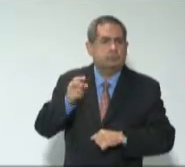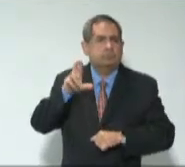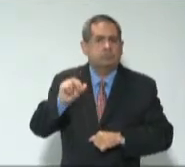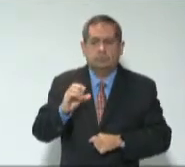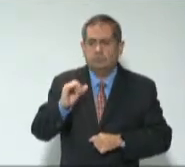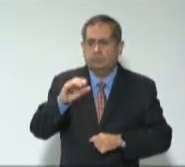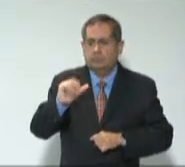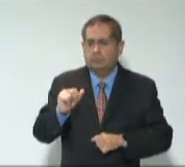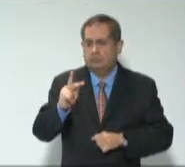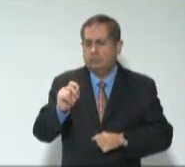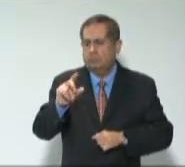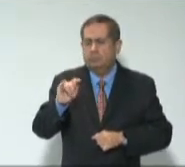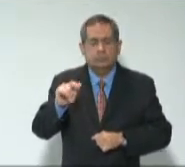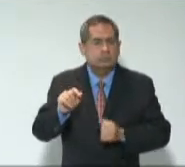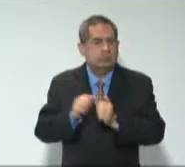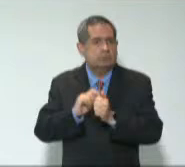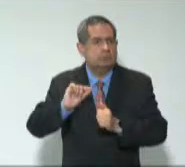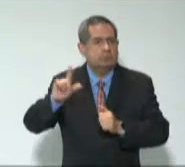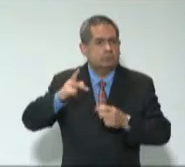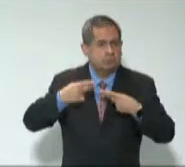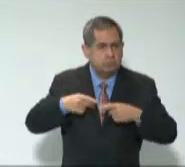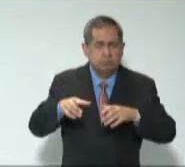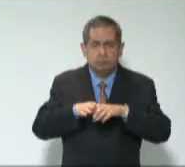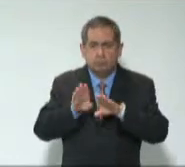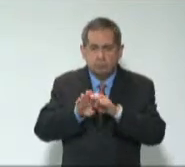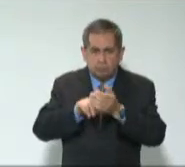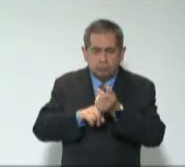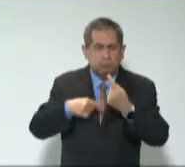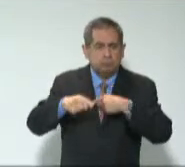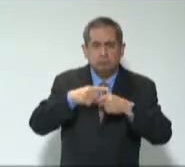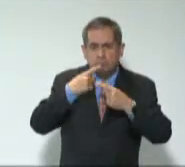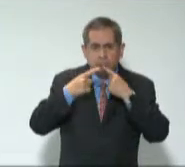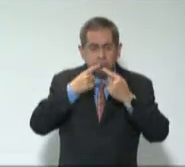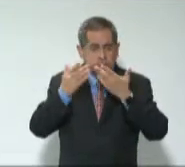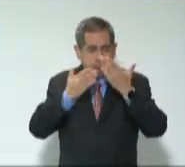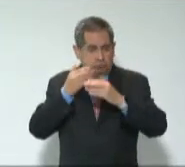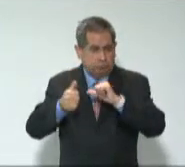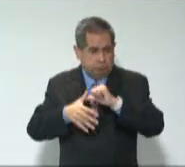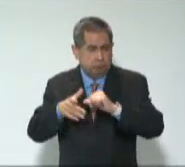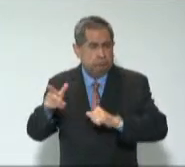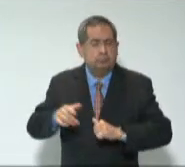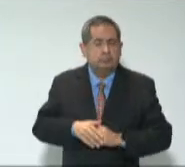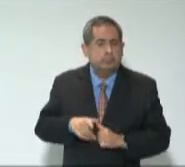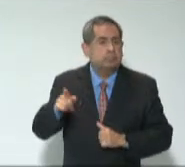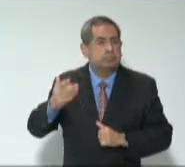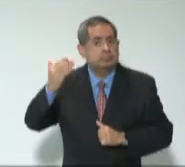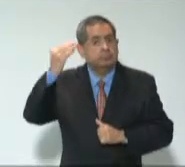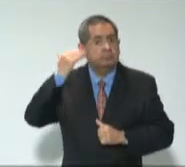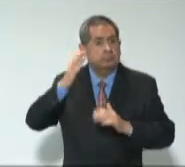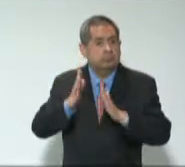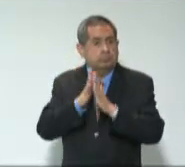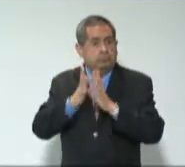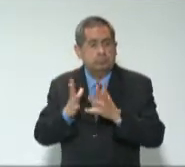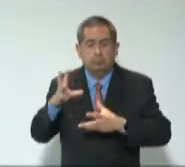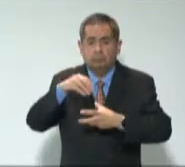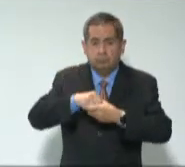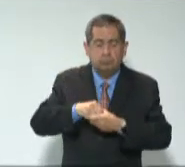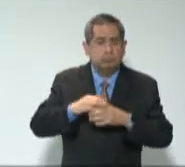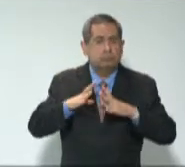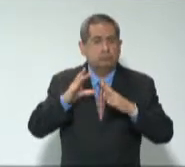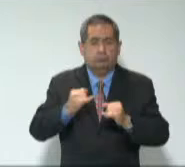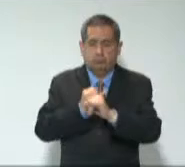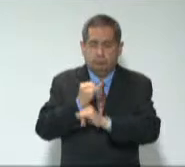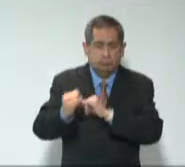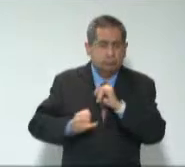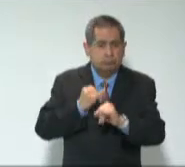ciencia polía con especialidad en estudios latinoamericanos ha colaborado en la fundación internacional y